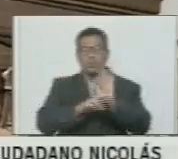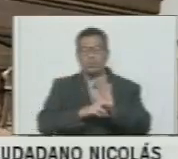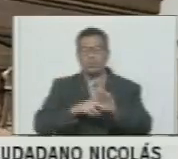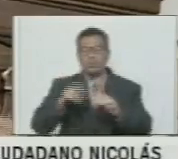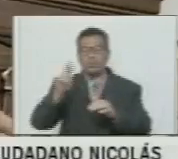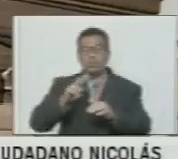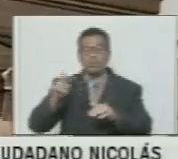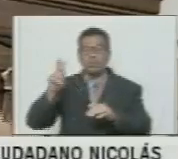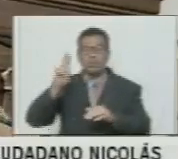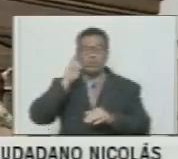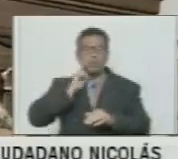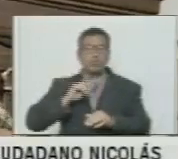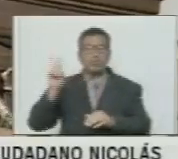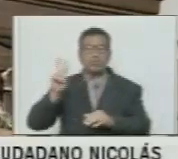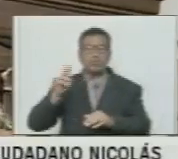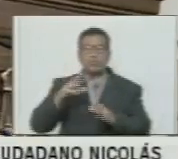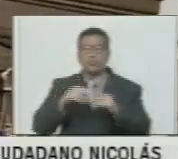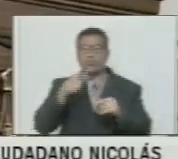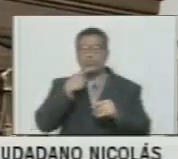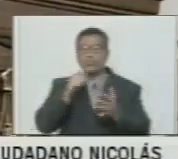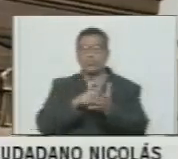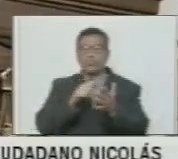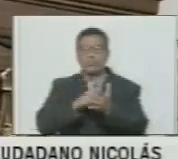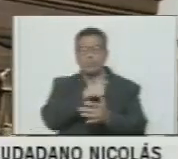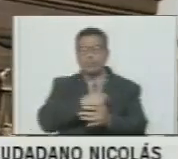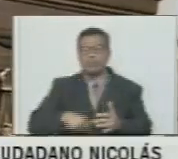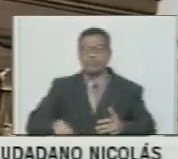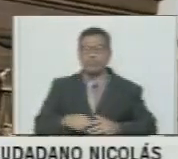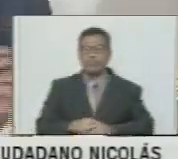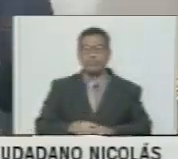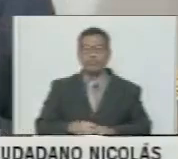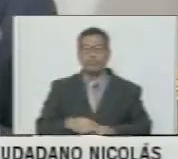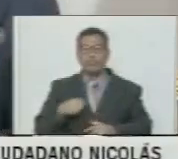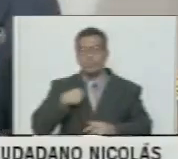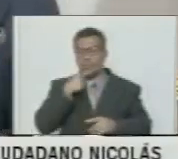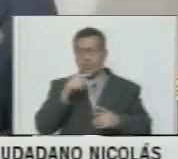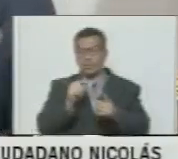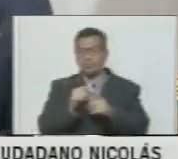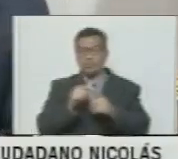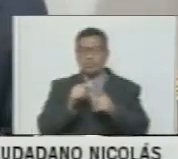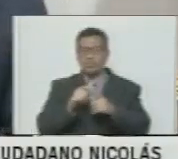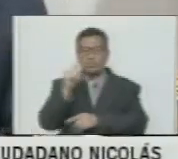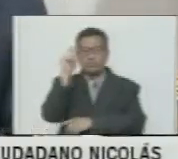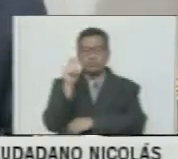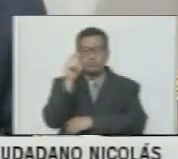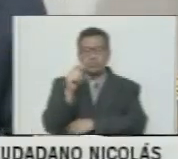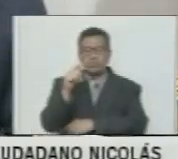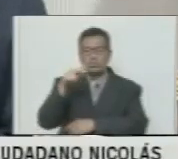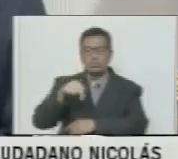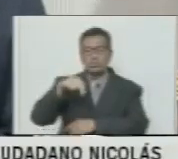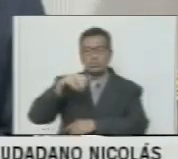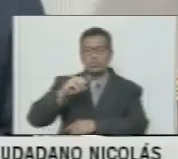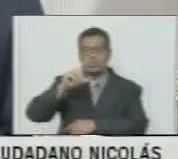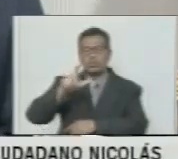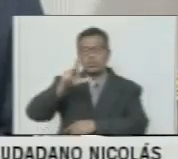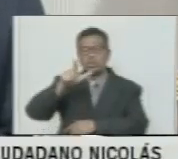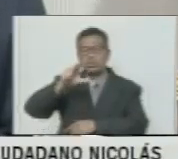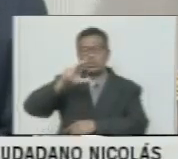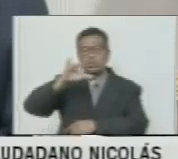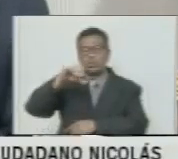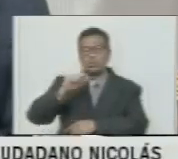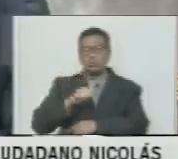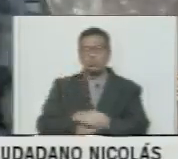de la República Bolivariana de Venezuela. Es todo este punto, ciudadano presidente. Voy a dejar en el derecho de palabra a la diputada Nosliu